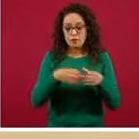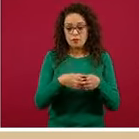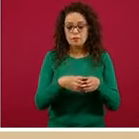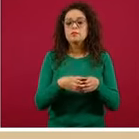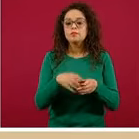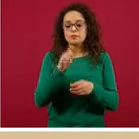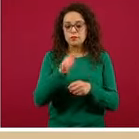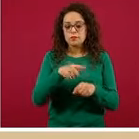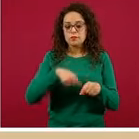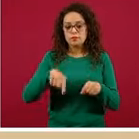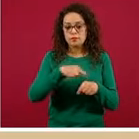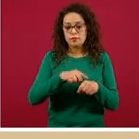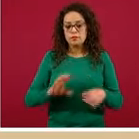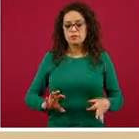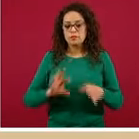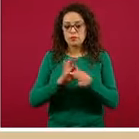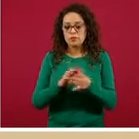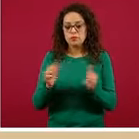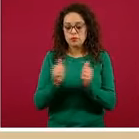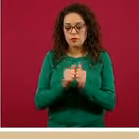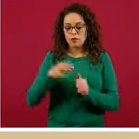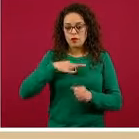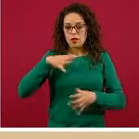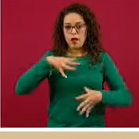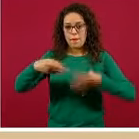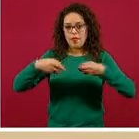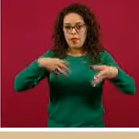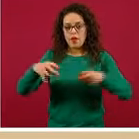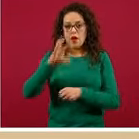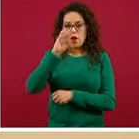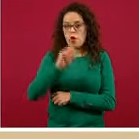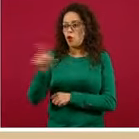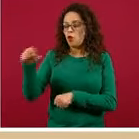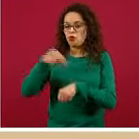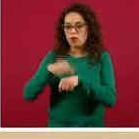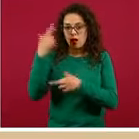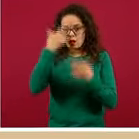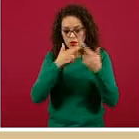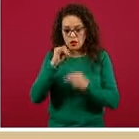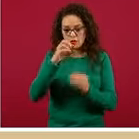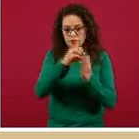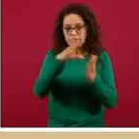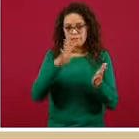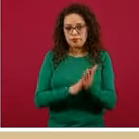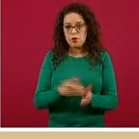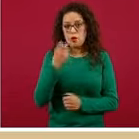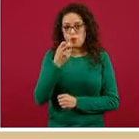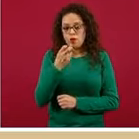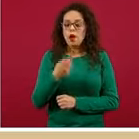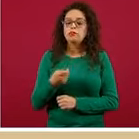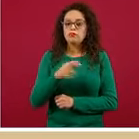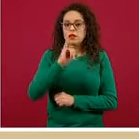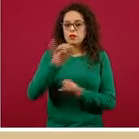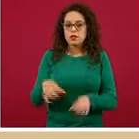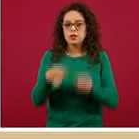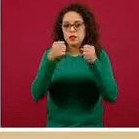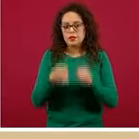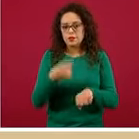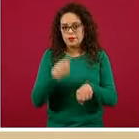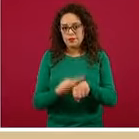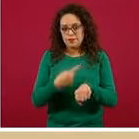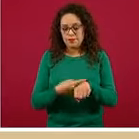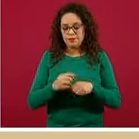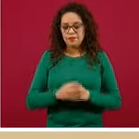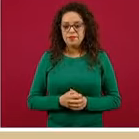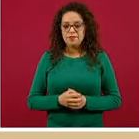una asociación epidemiológica o una dictaminación clínica, y entonces se dieron como casos confirmados de la enfermedad, y también los